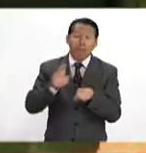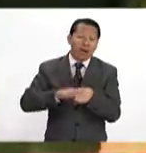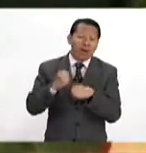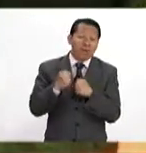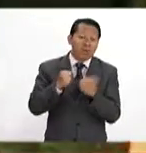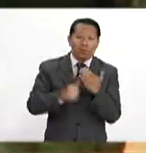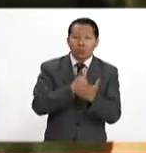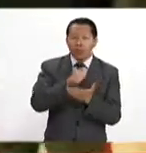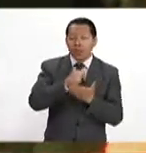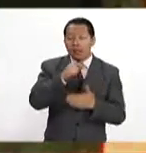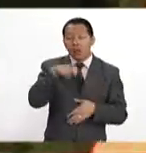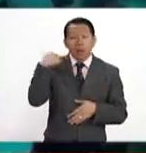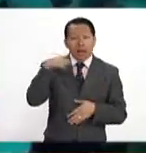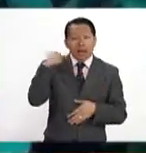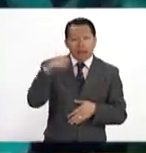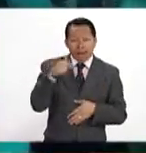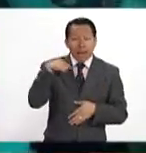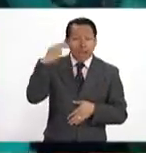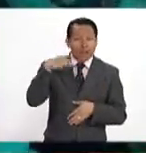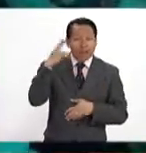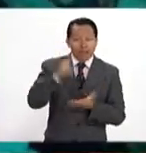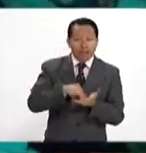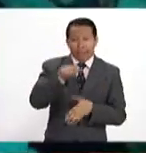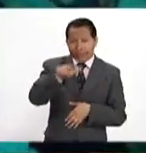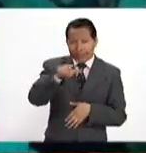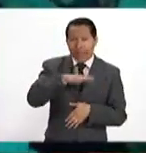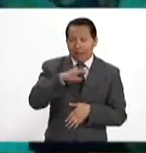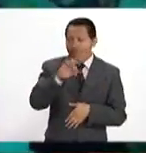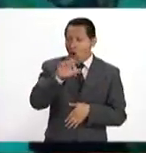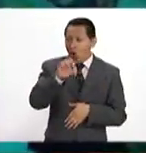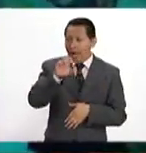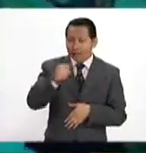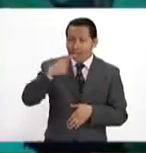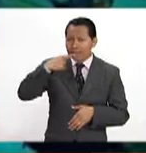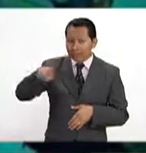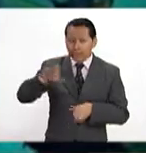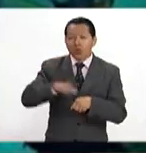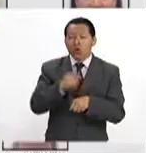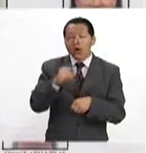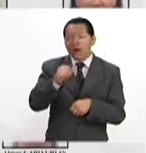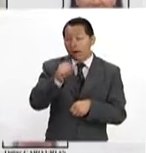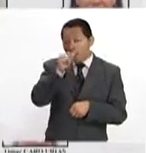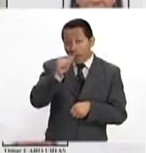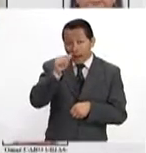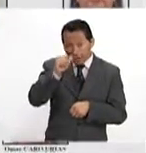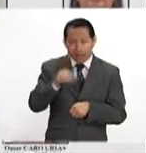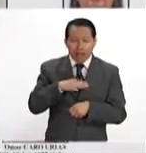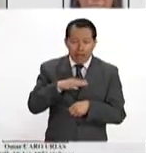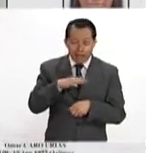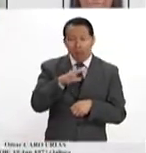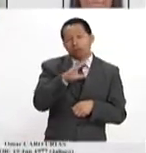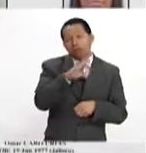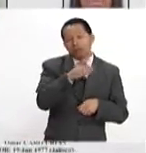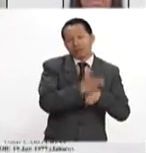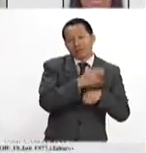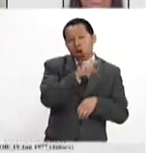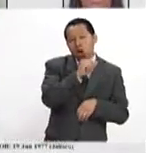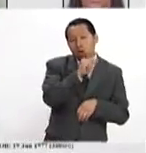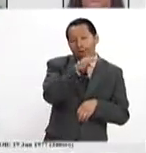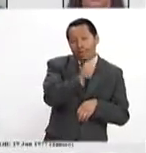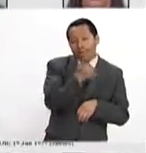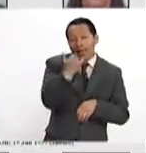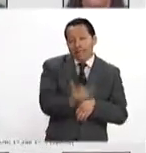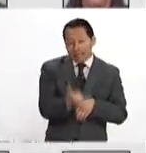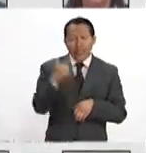Guadalajara. Desde marzo de 2017, Flores enfrenta cargos por tráfico de cocaína en las Cortes del Distrito de Columbia y